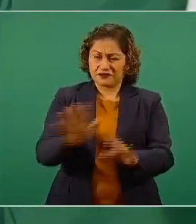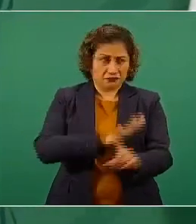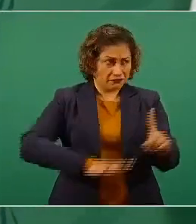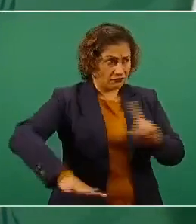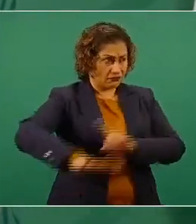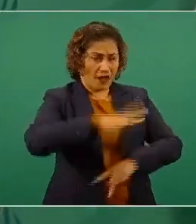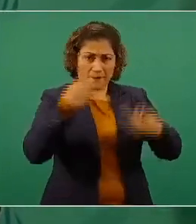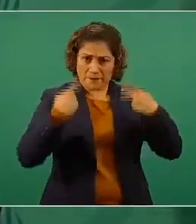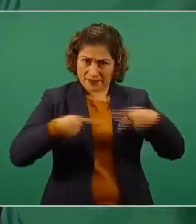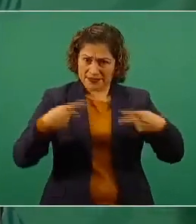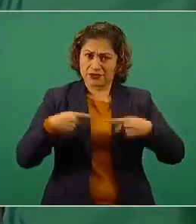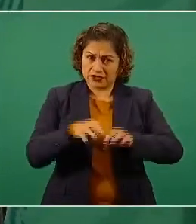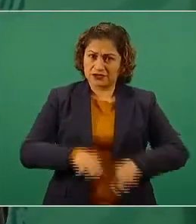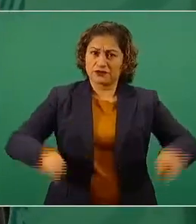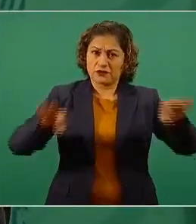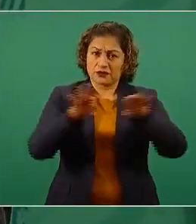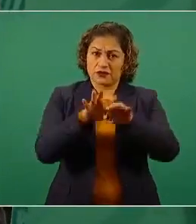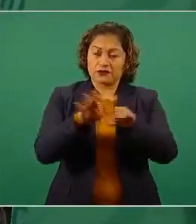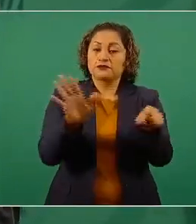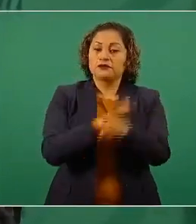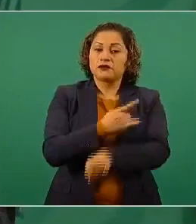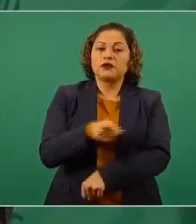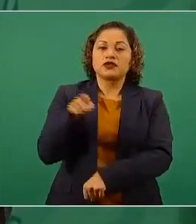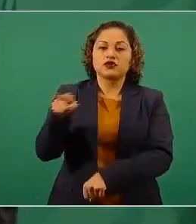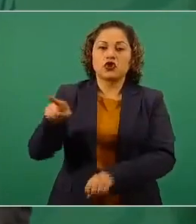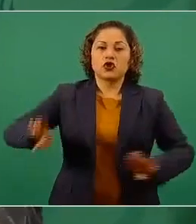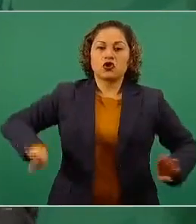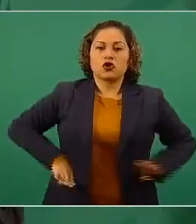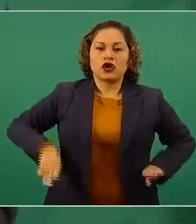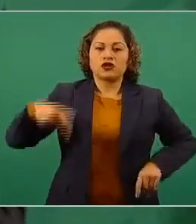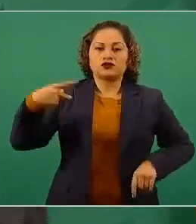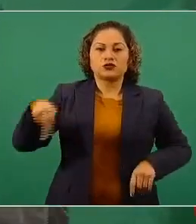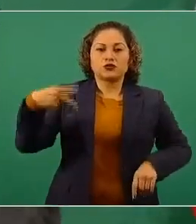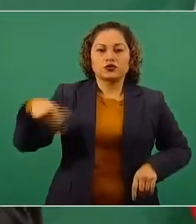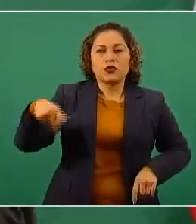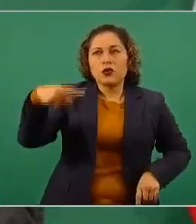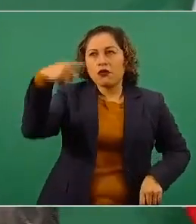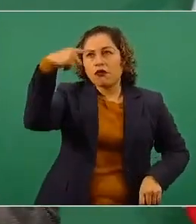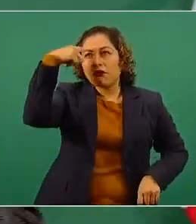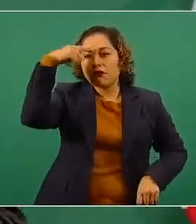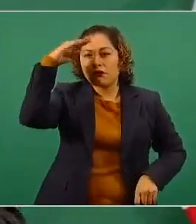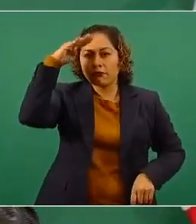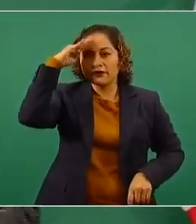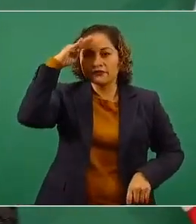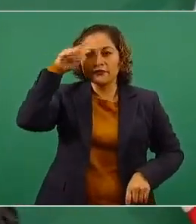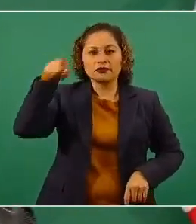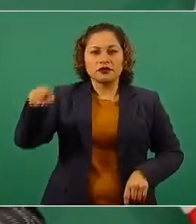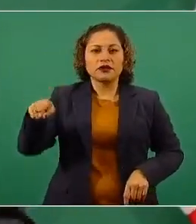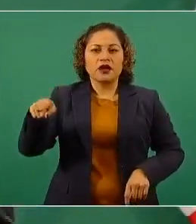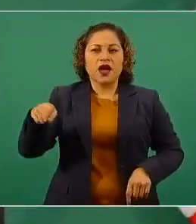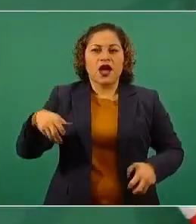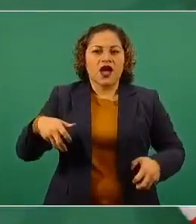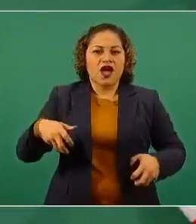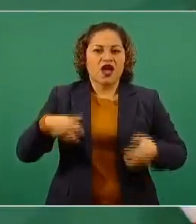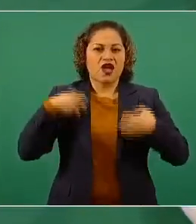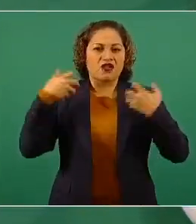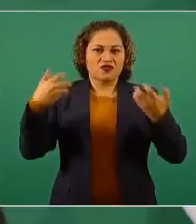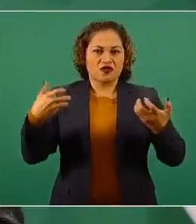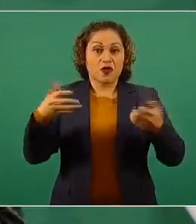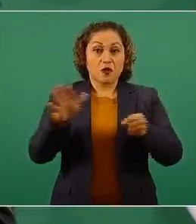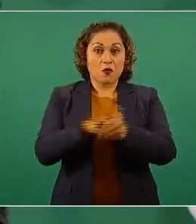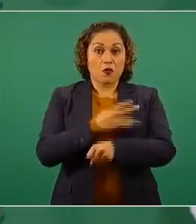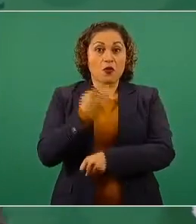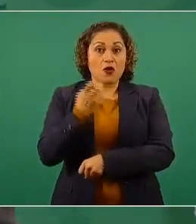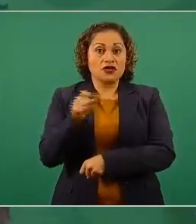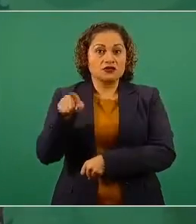Entonces están molestos y por eso todas las distorsiones en el manejo de la información en